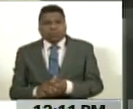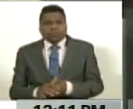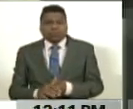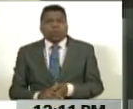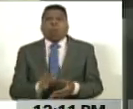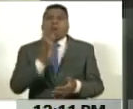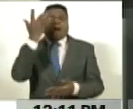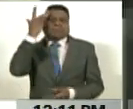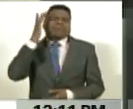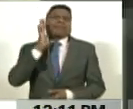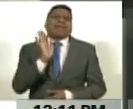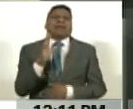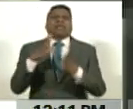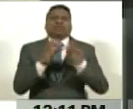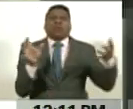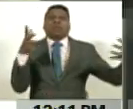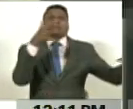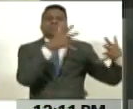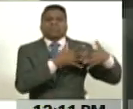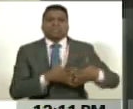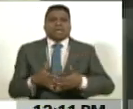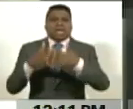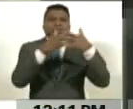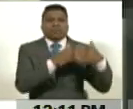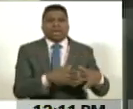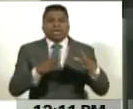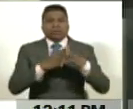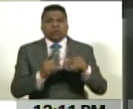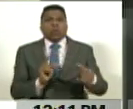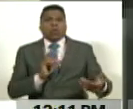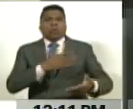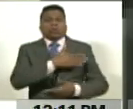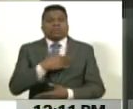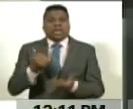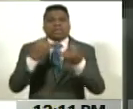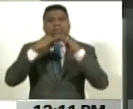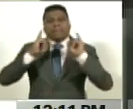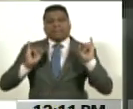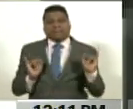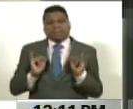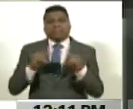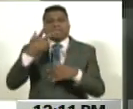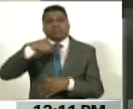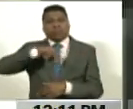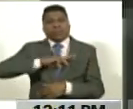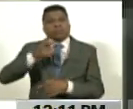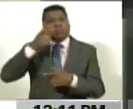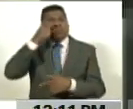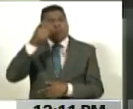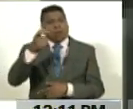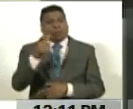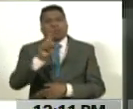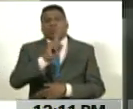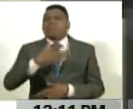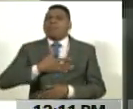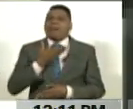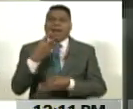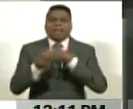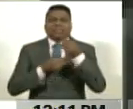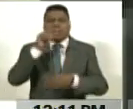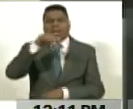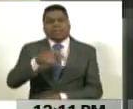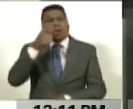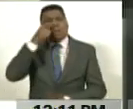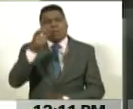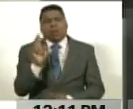de la derecha internacional, a los elementos del imperialismo que quiere deponer la independencia y la soberanía de nuestro pueblo, no podrán hacerlo porque aquí hay un pueblo